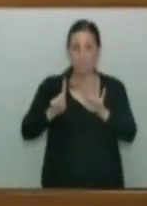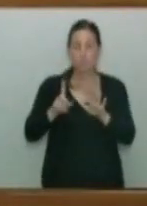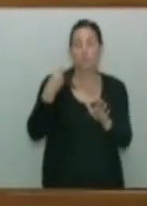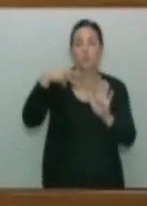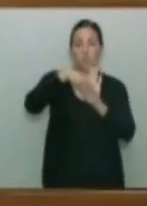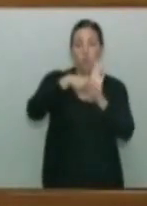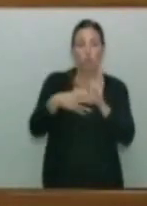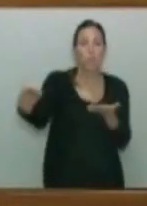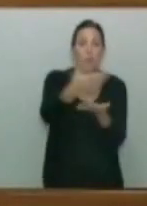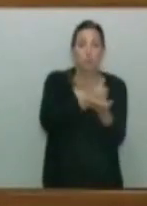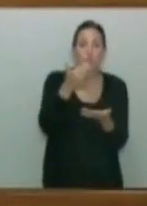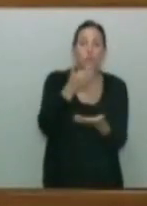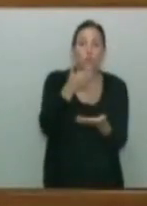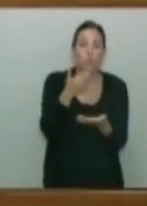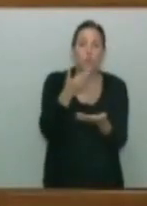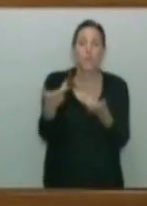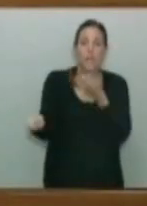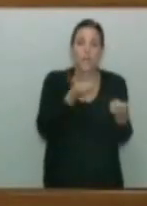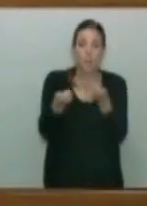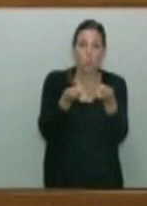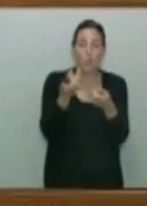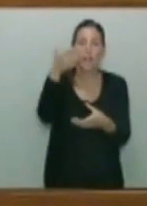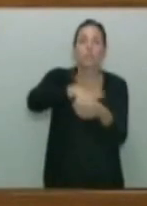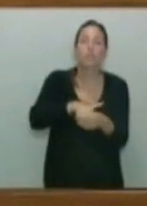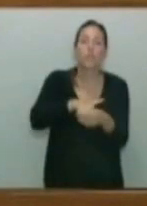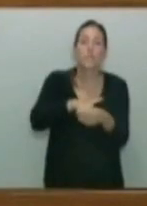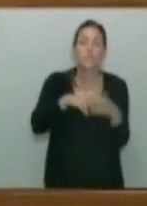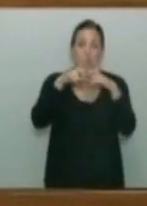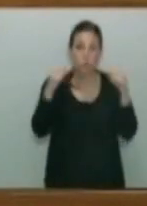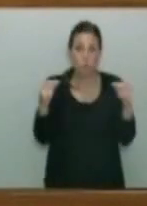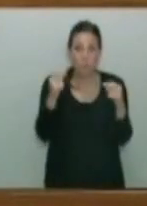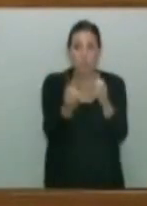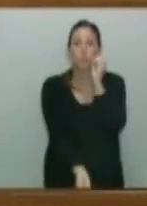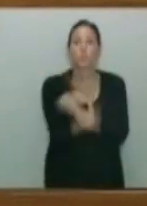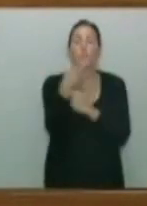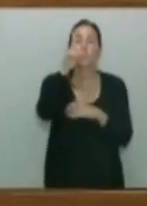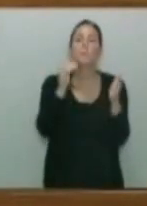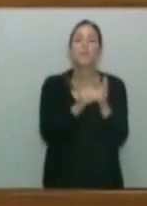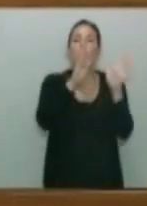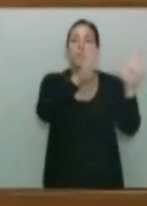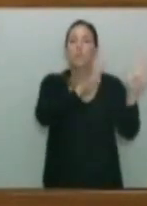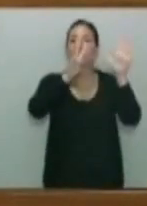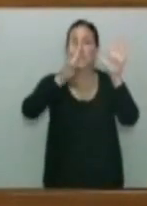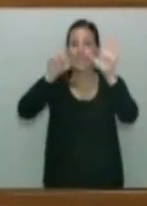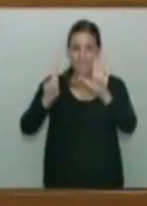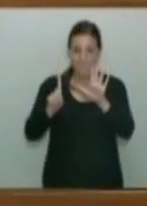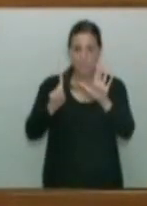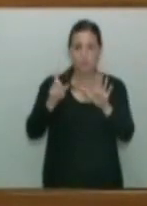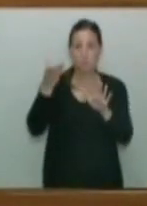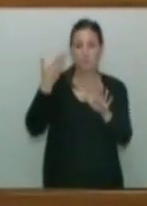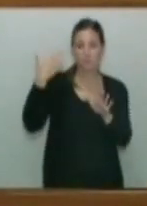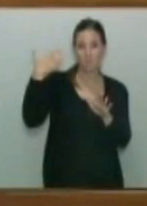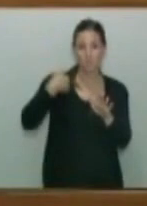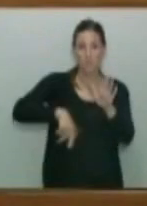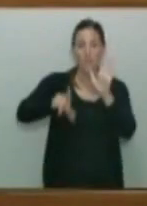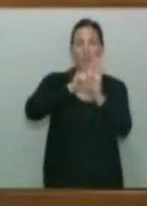conocen, que regula las elecciones autonómicas y que data de 1986. Aquellos legisladores aprobaron aquella ley en